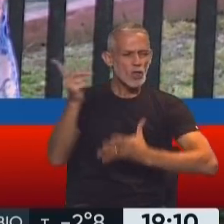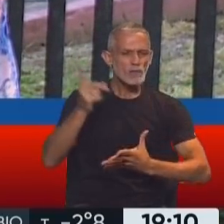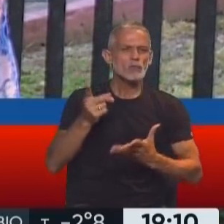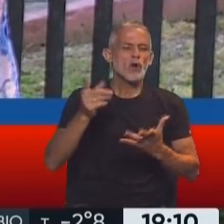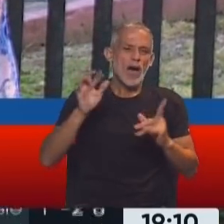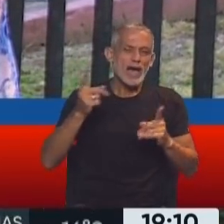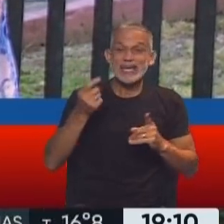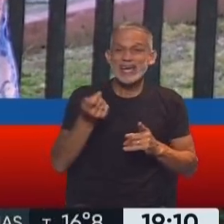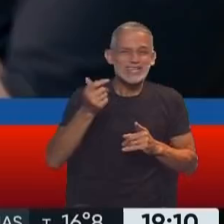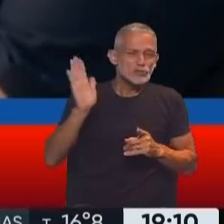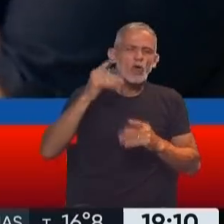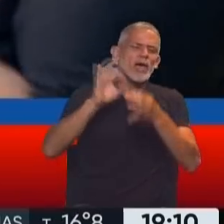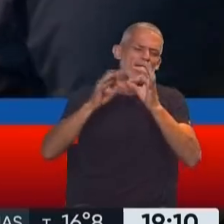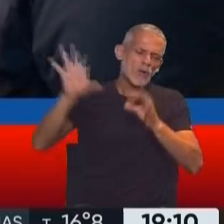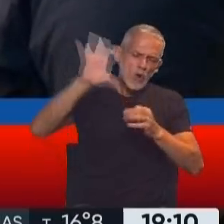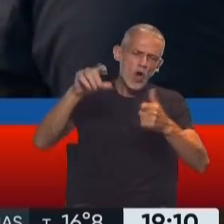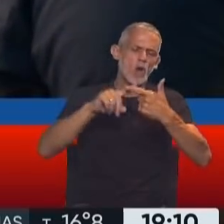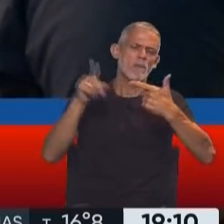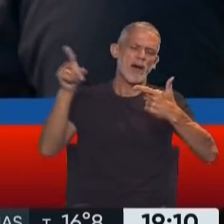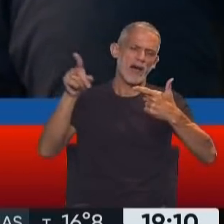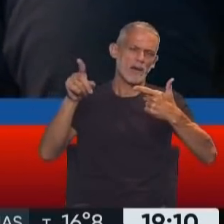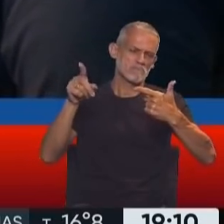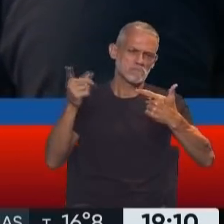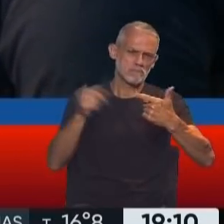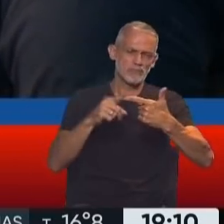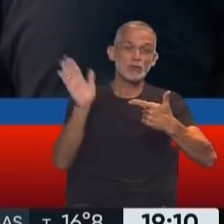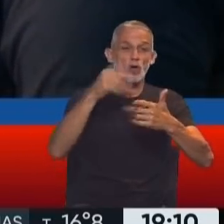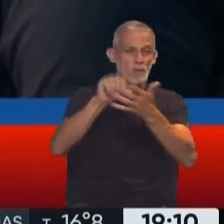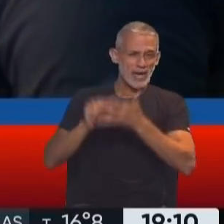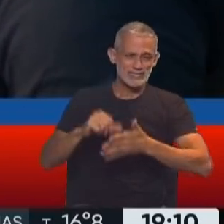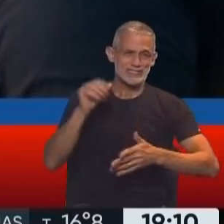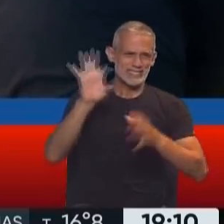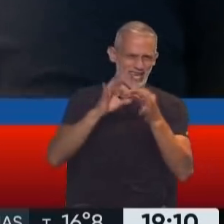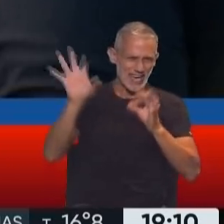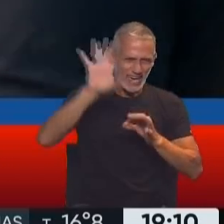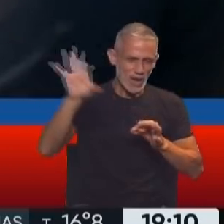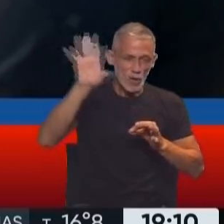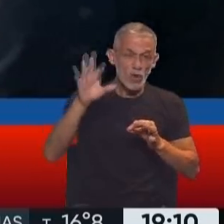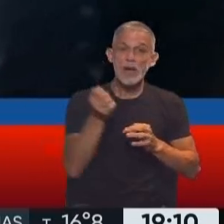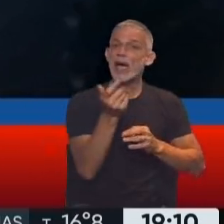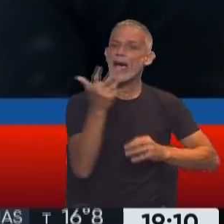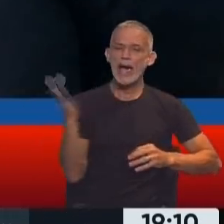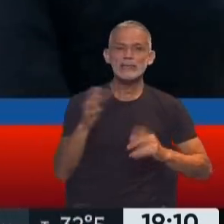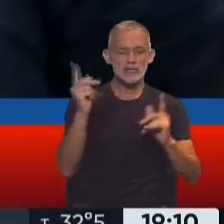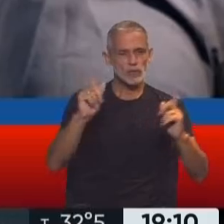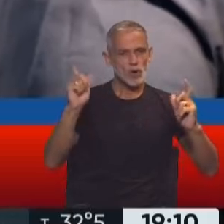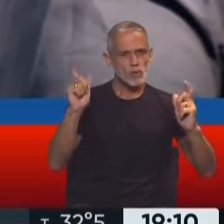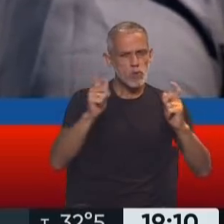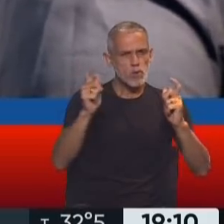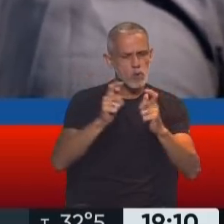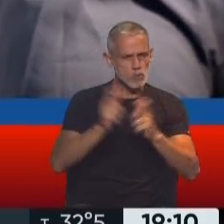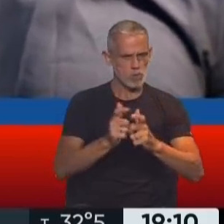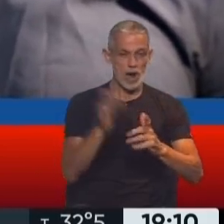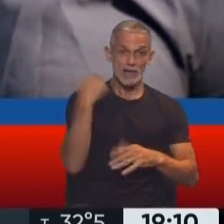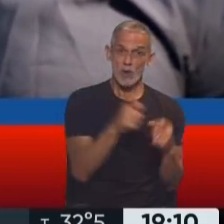es que en casi todo, en Europa, en casi todos los países de Europa, el número está bajando tan abruptamente